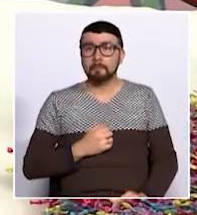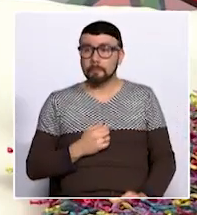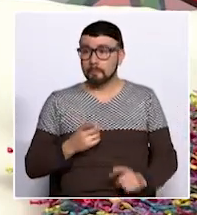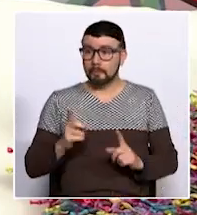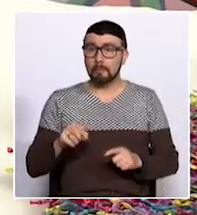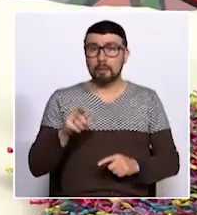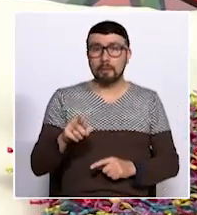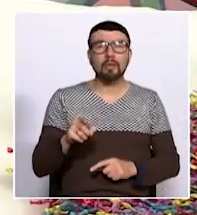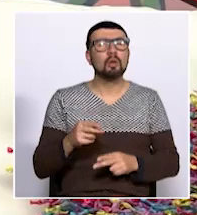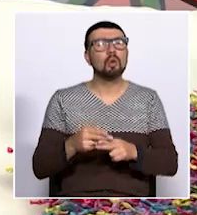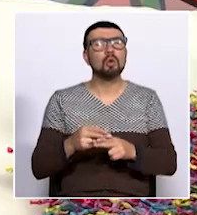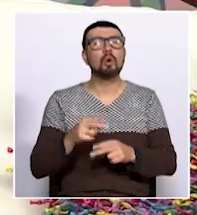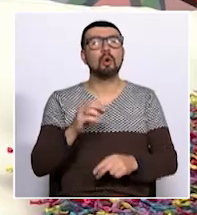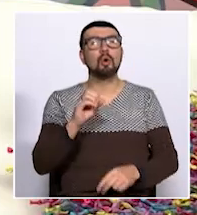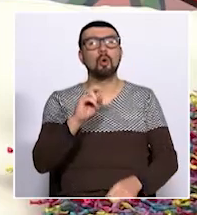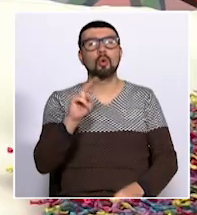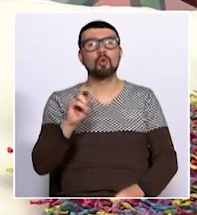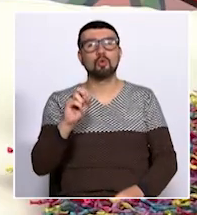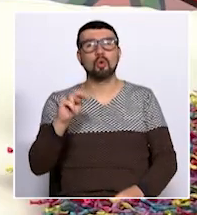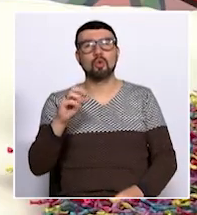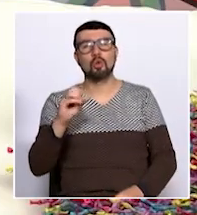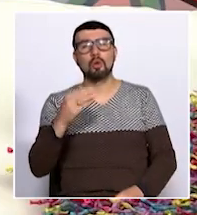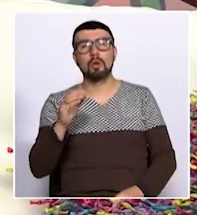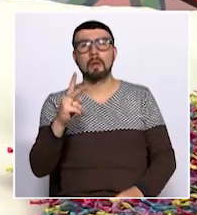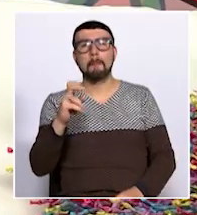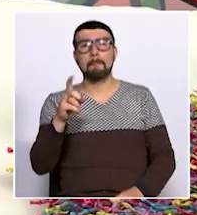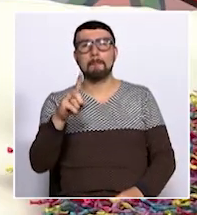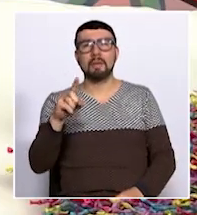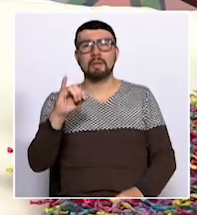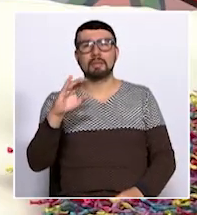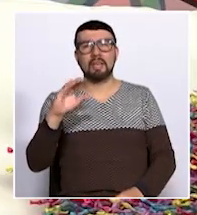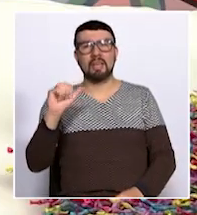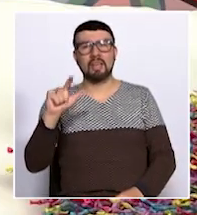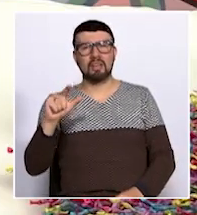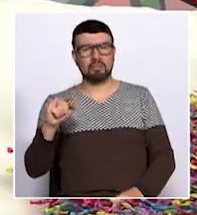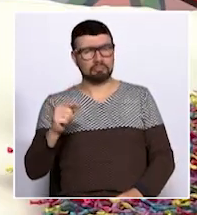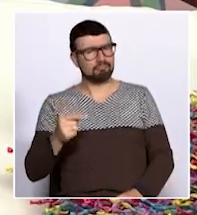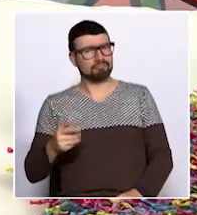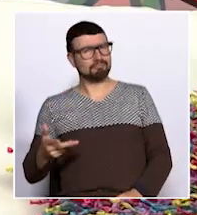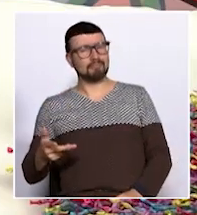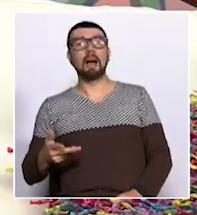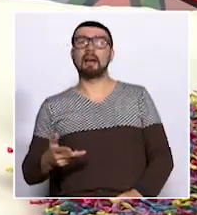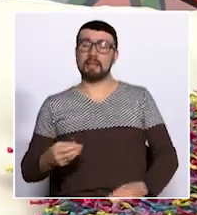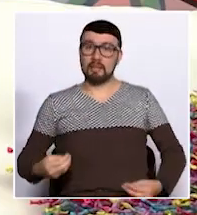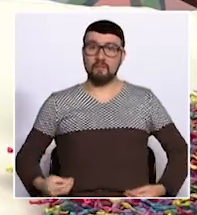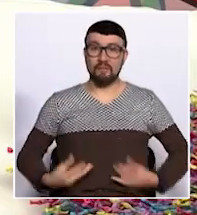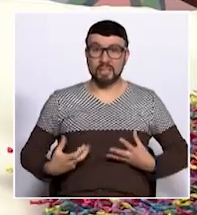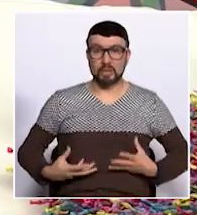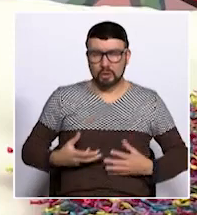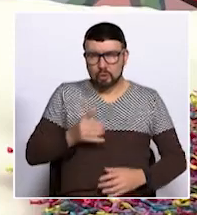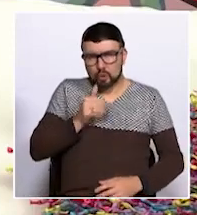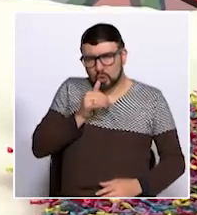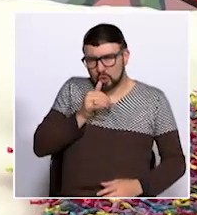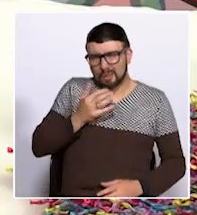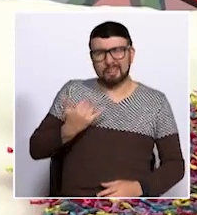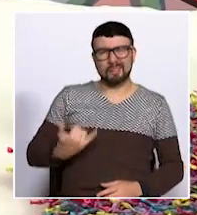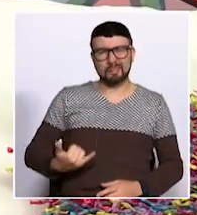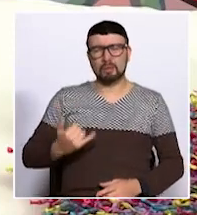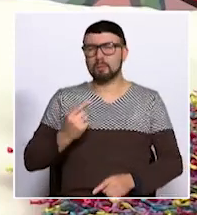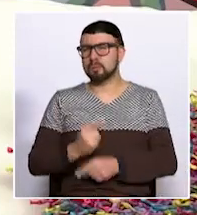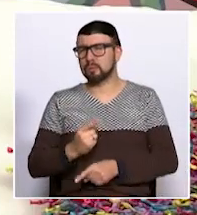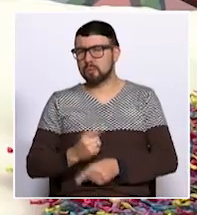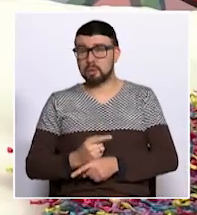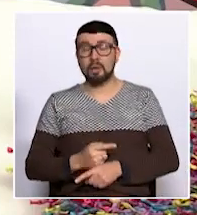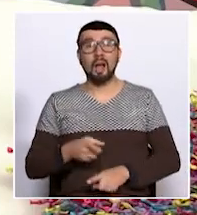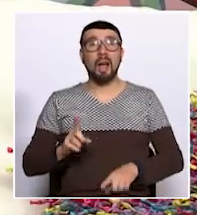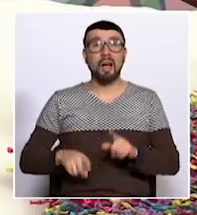ozono vesical, tanto en hombre como para mujer. ¿Para qué lo utilizamos? Para las infecciones urinarias a repetición, para esa Escherichia coli